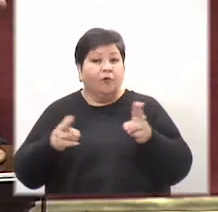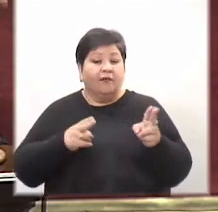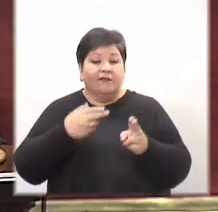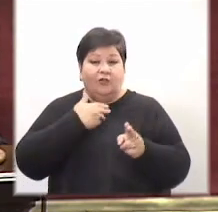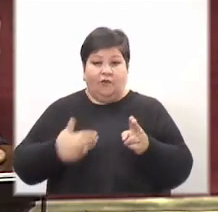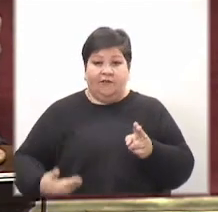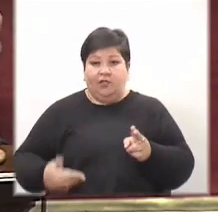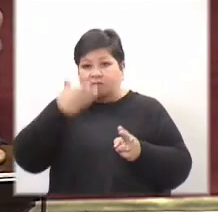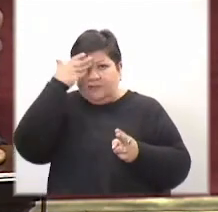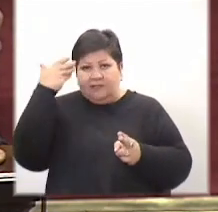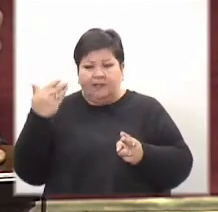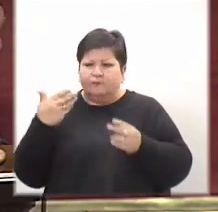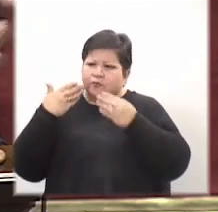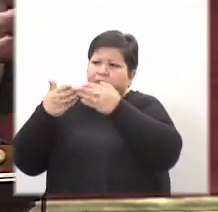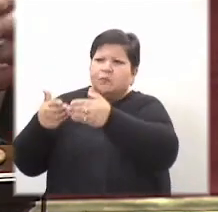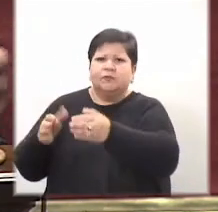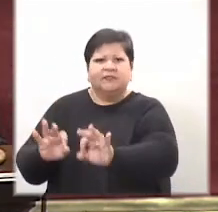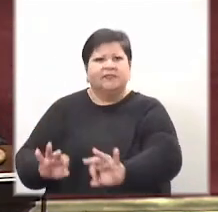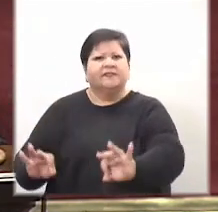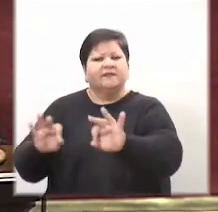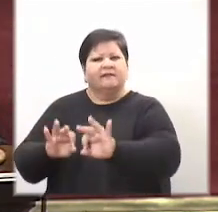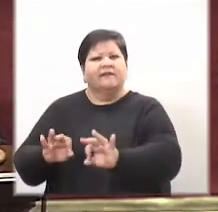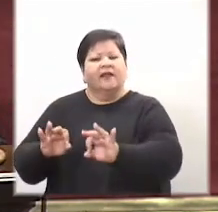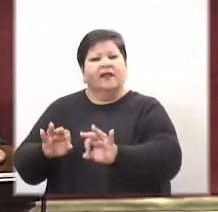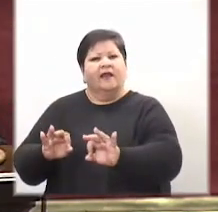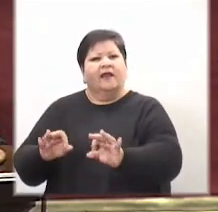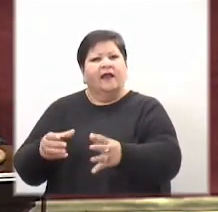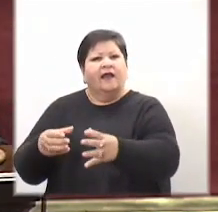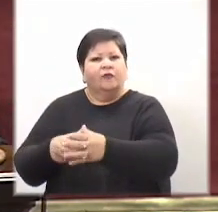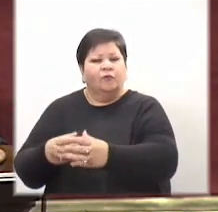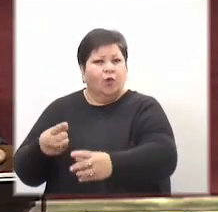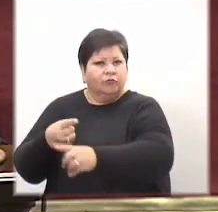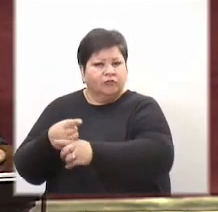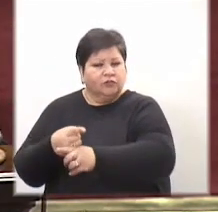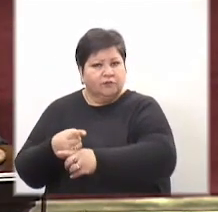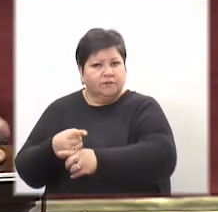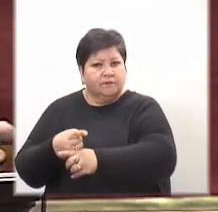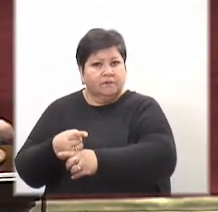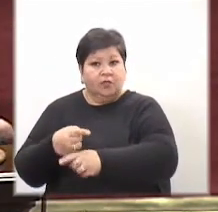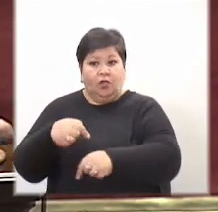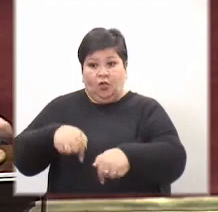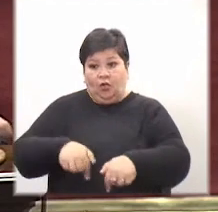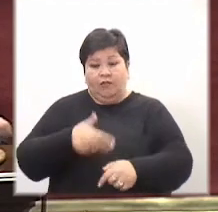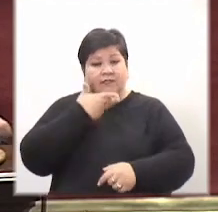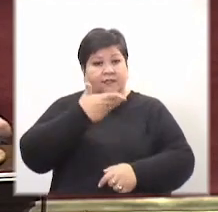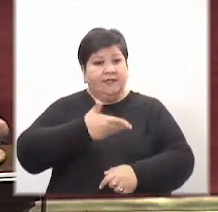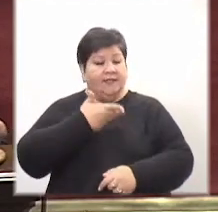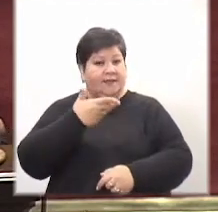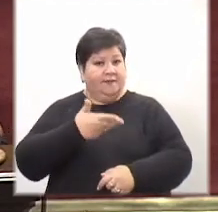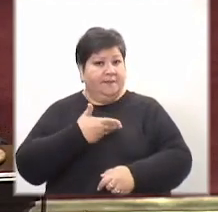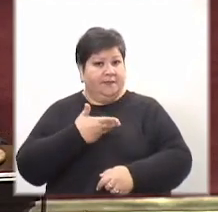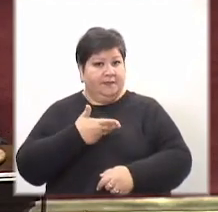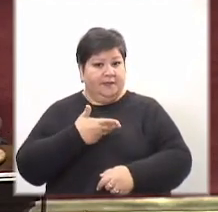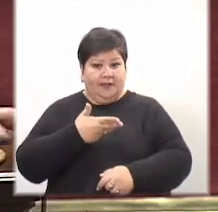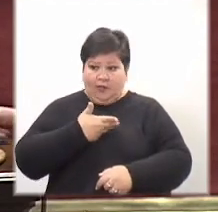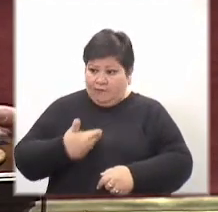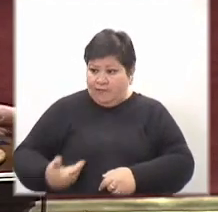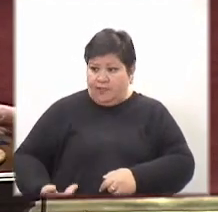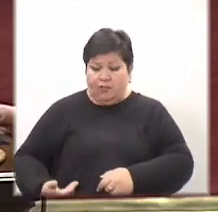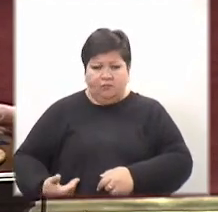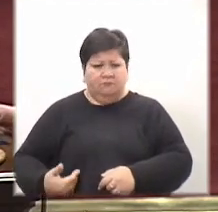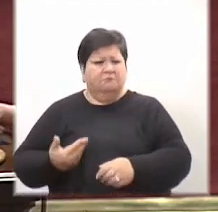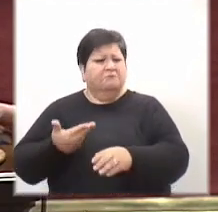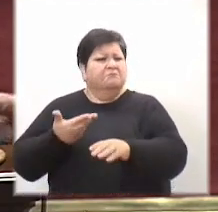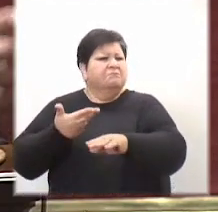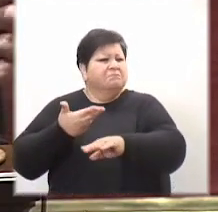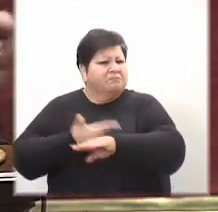Amplio ellos no consultaron en la oposición como hoy están reclamando de este gobierno. Entonces nos preguntamos, ¿por qué pide